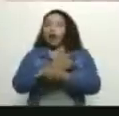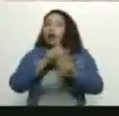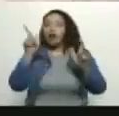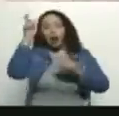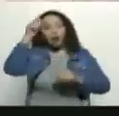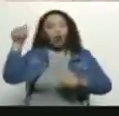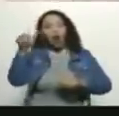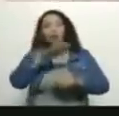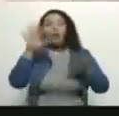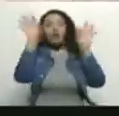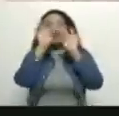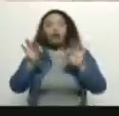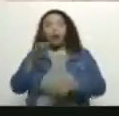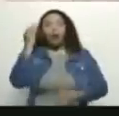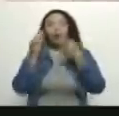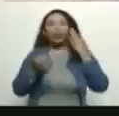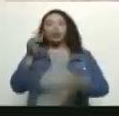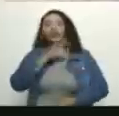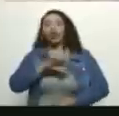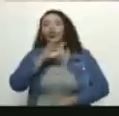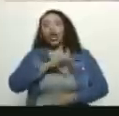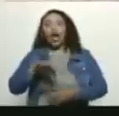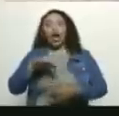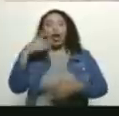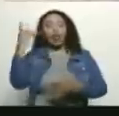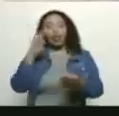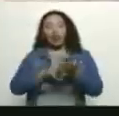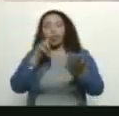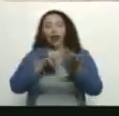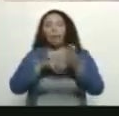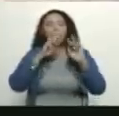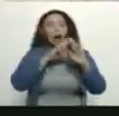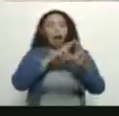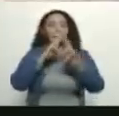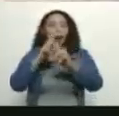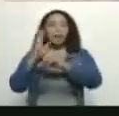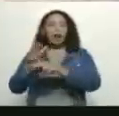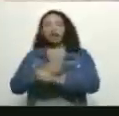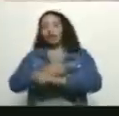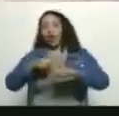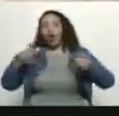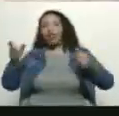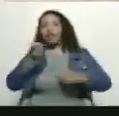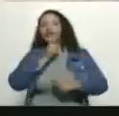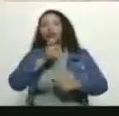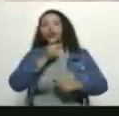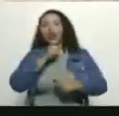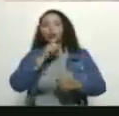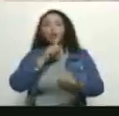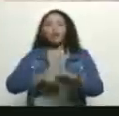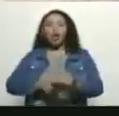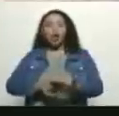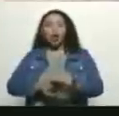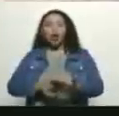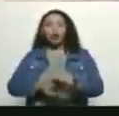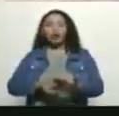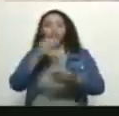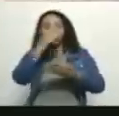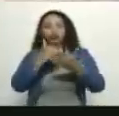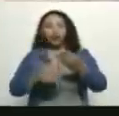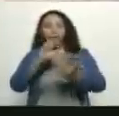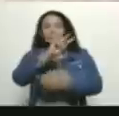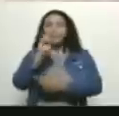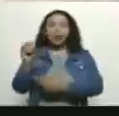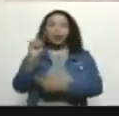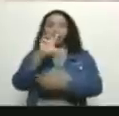pueblos, modelos de justicia social que realmente respondan al inmenso desafío de cumplimiento de la Agenda 2030,